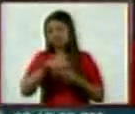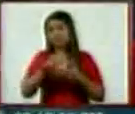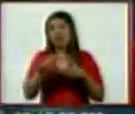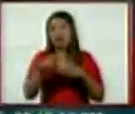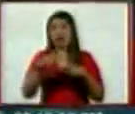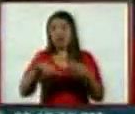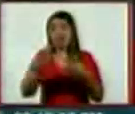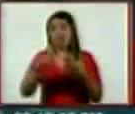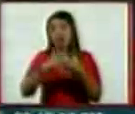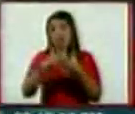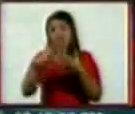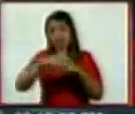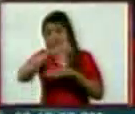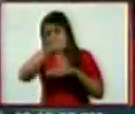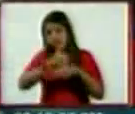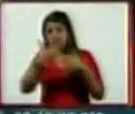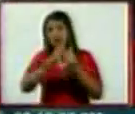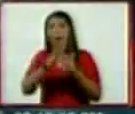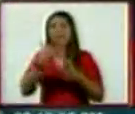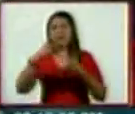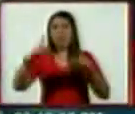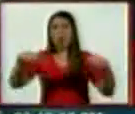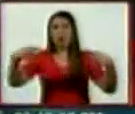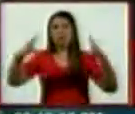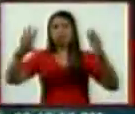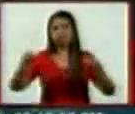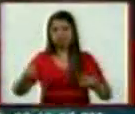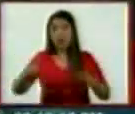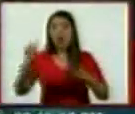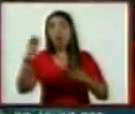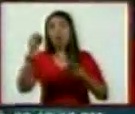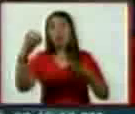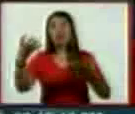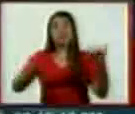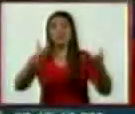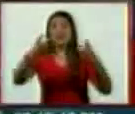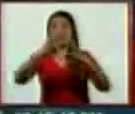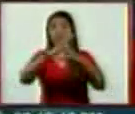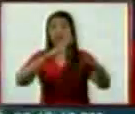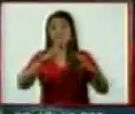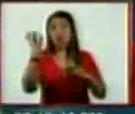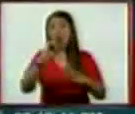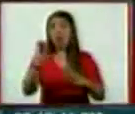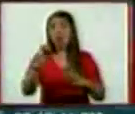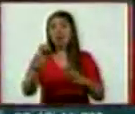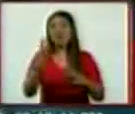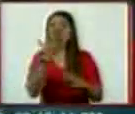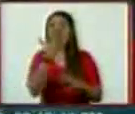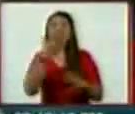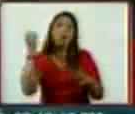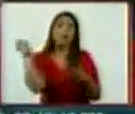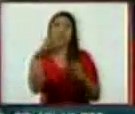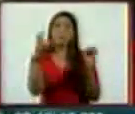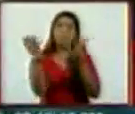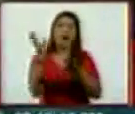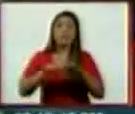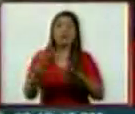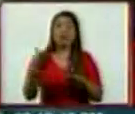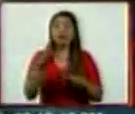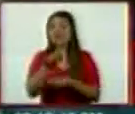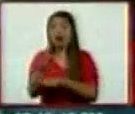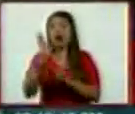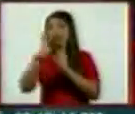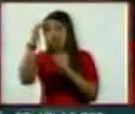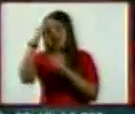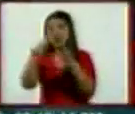generadores de violencia, que le han espichado los cauchos, que le han quemado las unidades, que le han agredido las unidades y se le parten los vidrios, porque ellos salen a atender